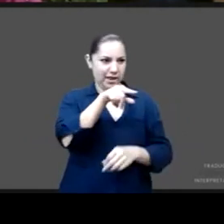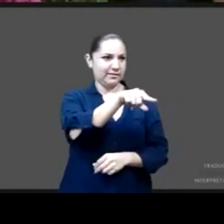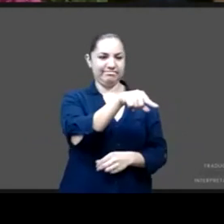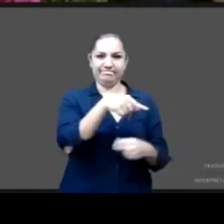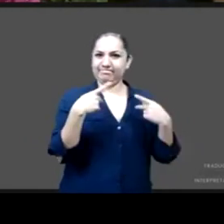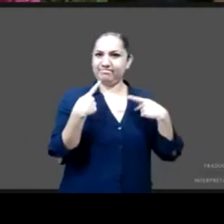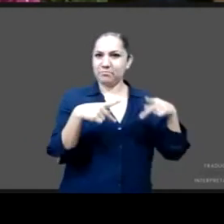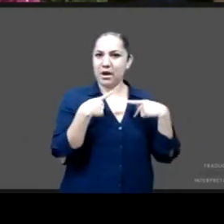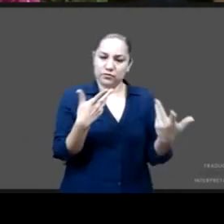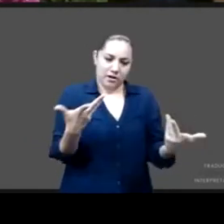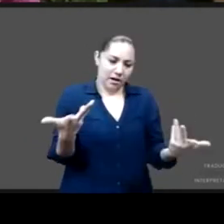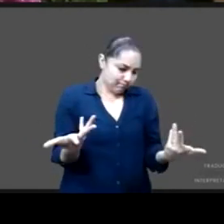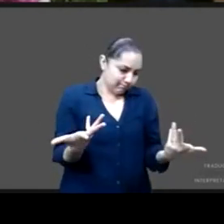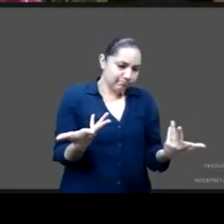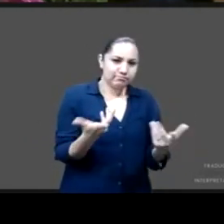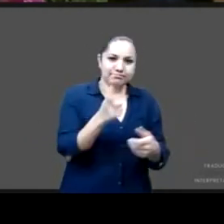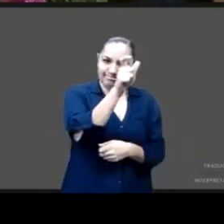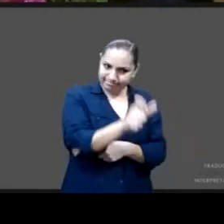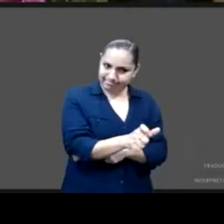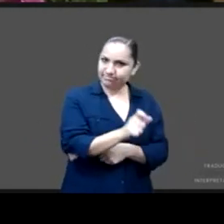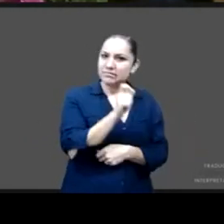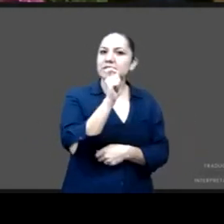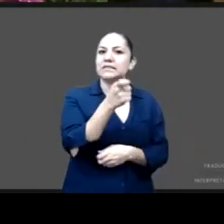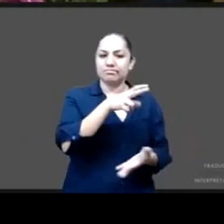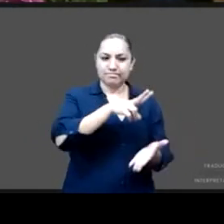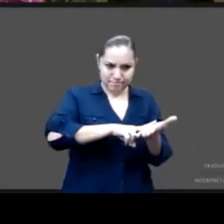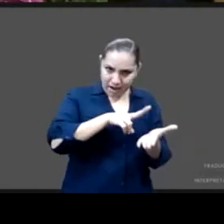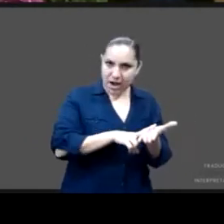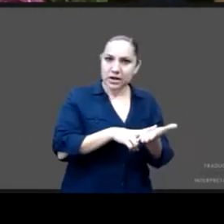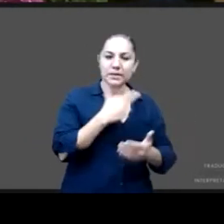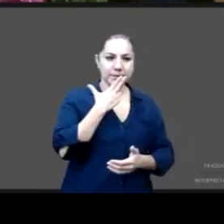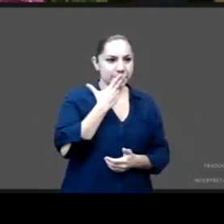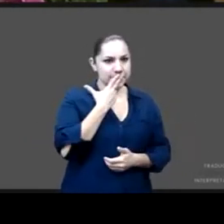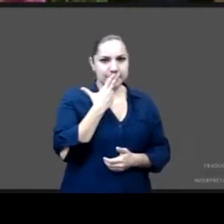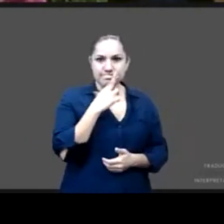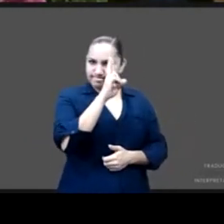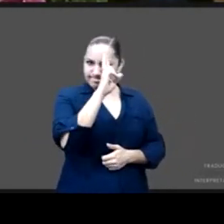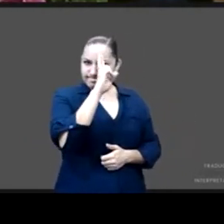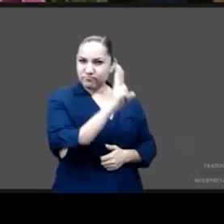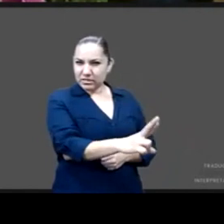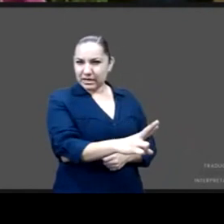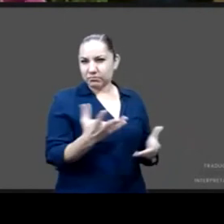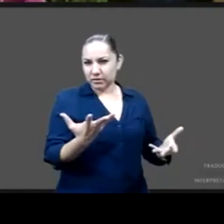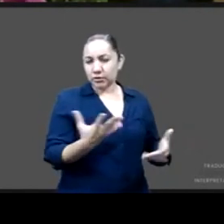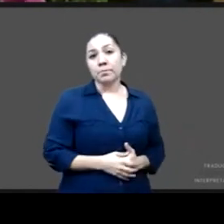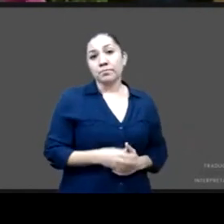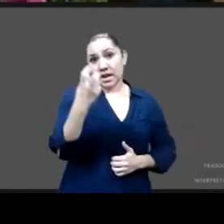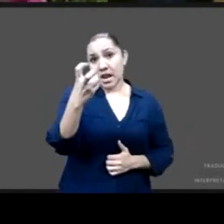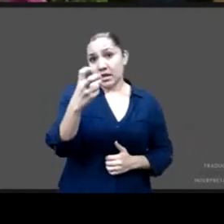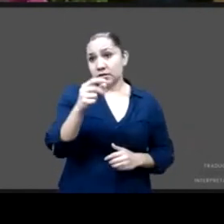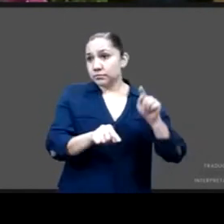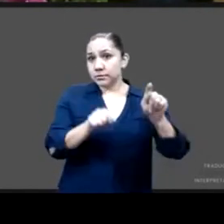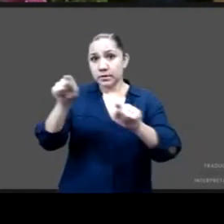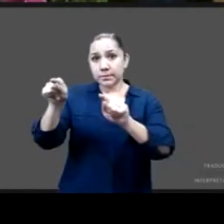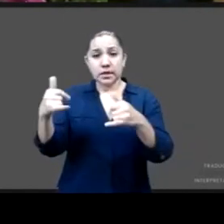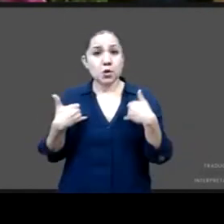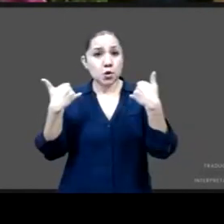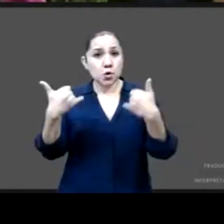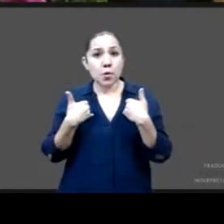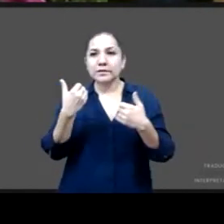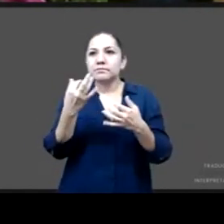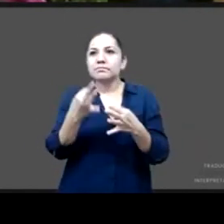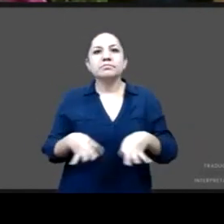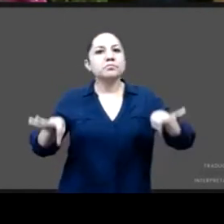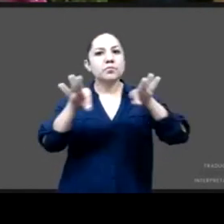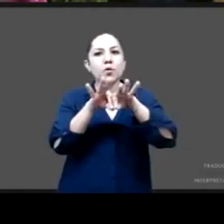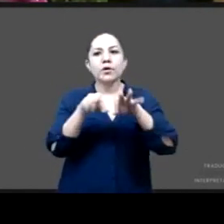creo que es de vital importancia en el caso de los jóvenes entender que la realización de sus vidas un camino maravilloso